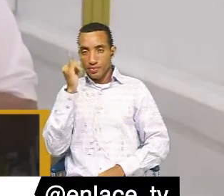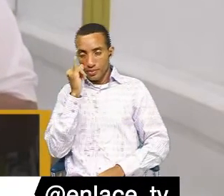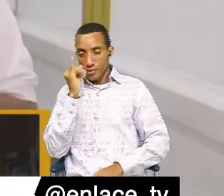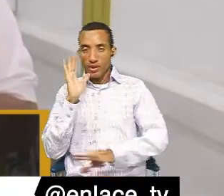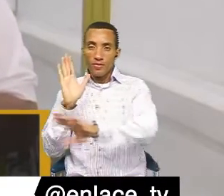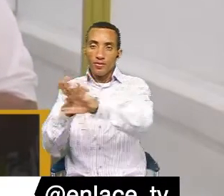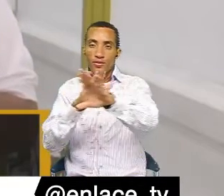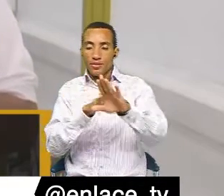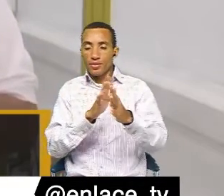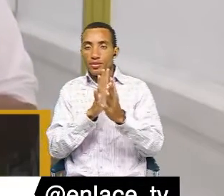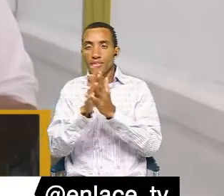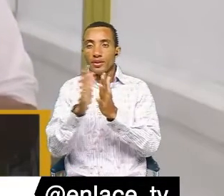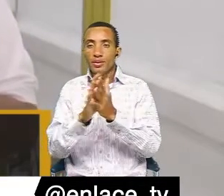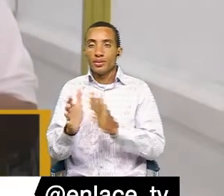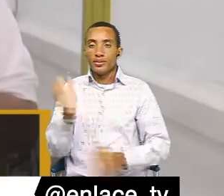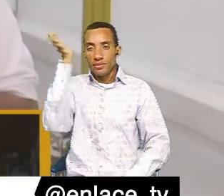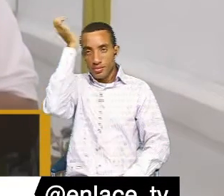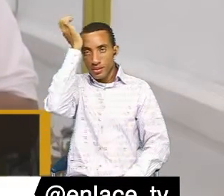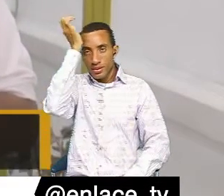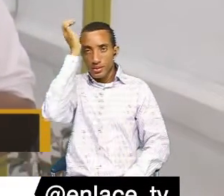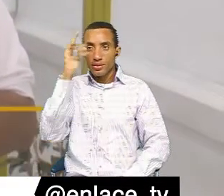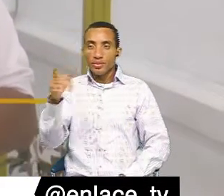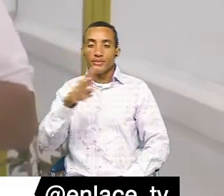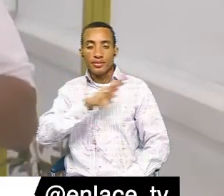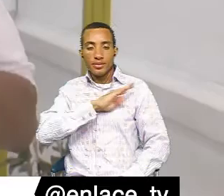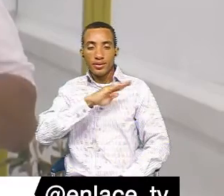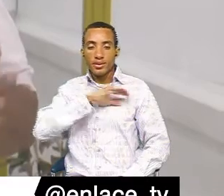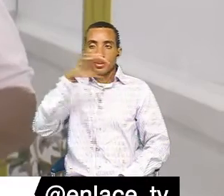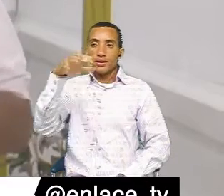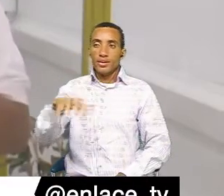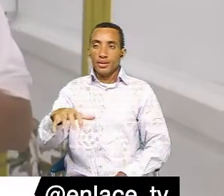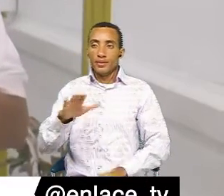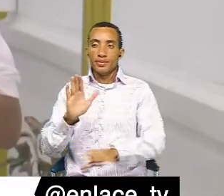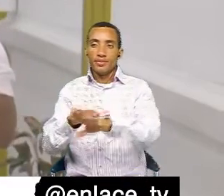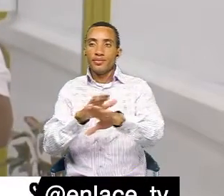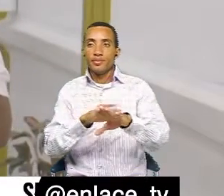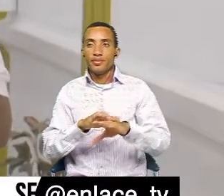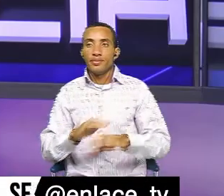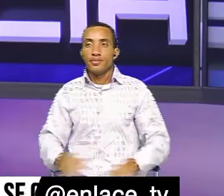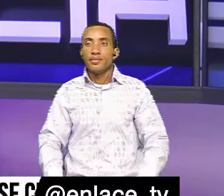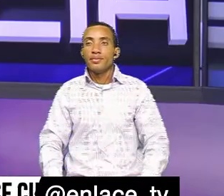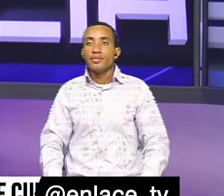ha presentado por parte de Pedro Severiche desde la alcaldía de Barranca Bermeja con estas designaciones.